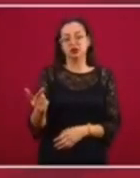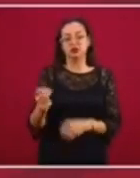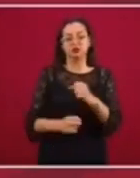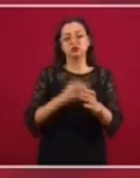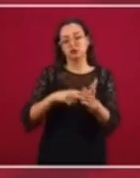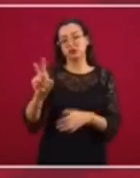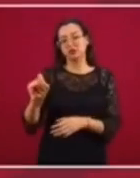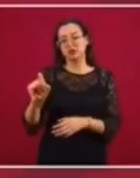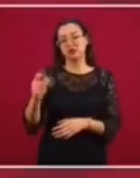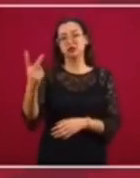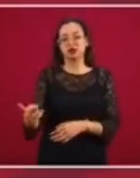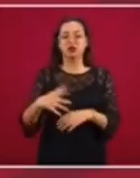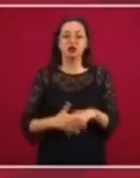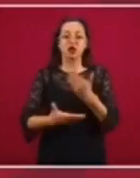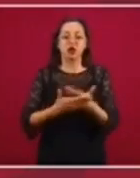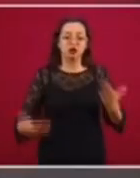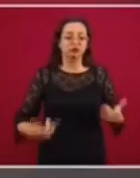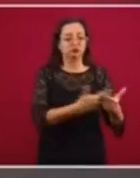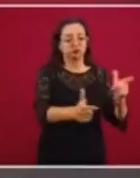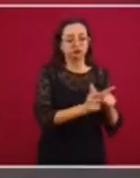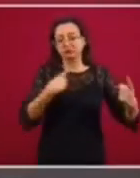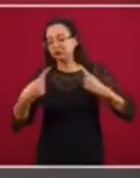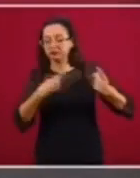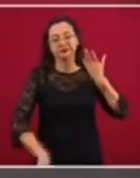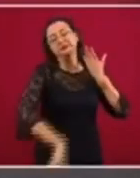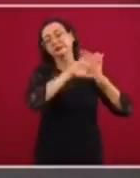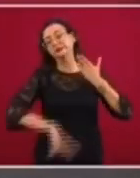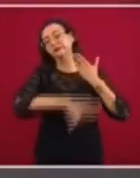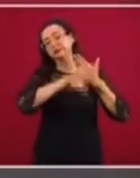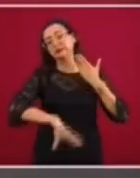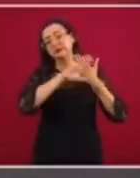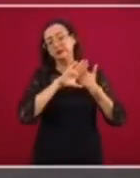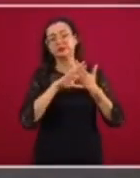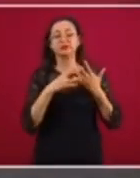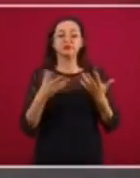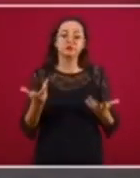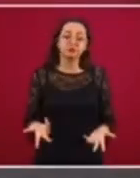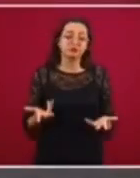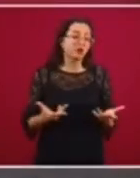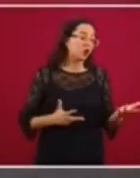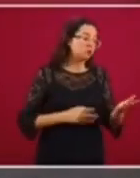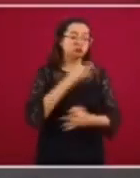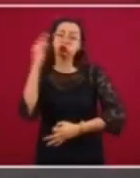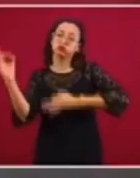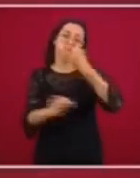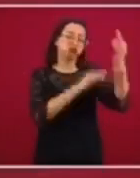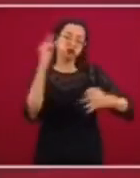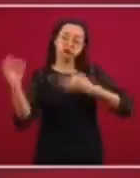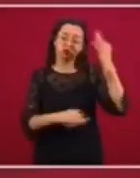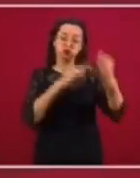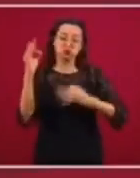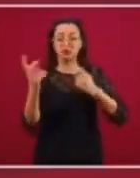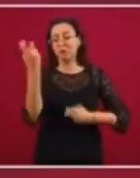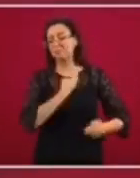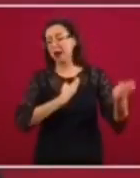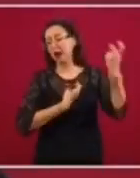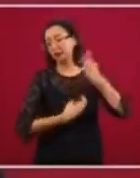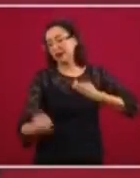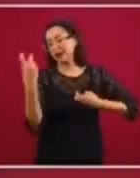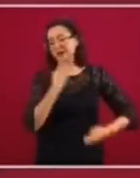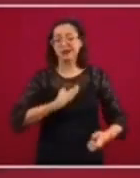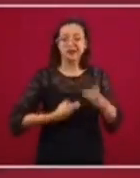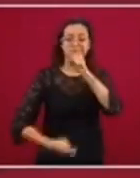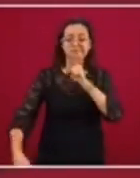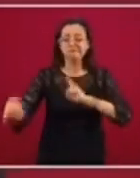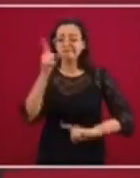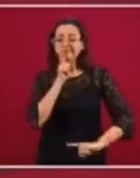Ahora que están formando los frentes en contra mía y que hay toda una campaña de calumnias, guerra